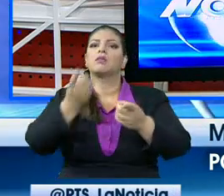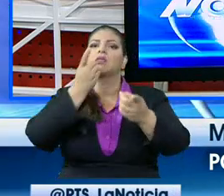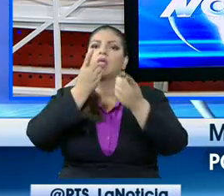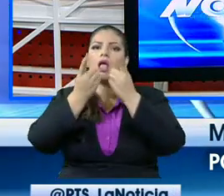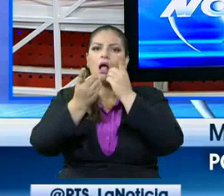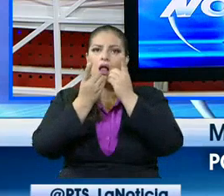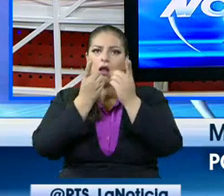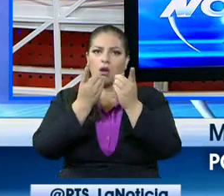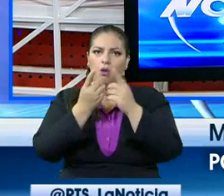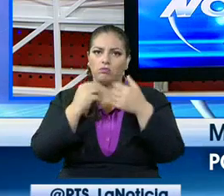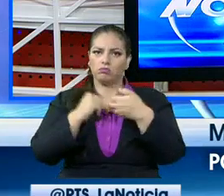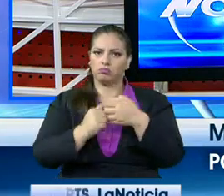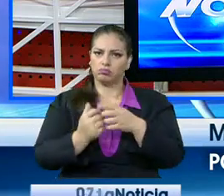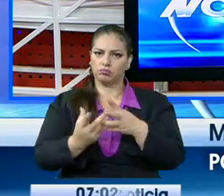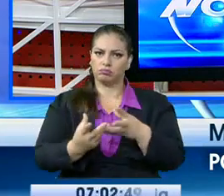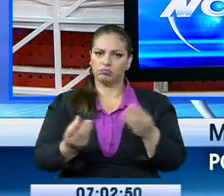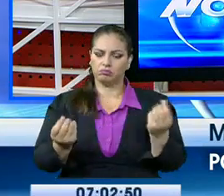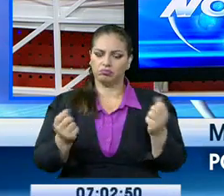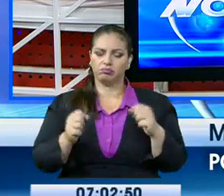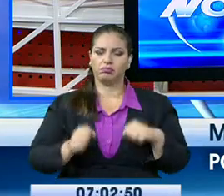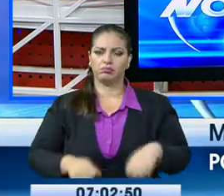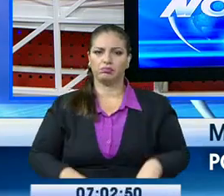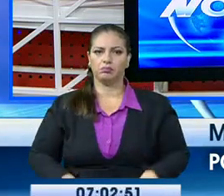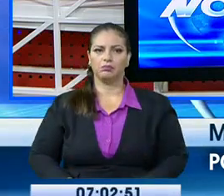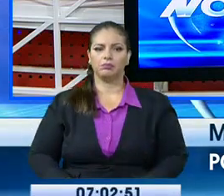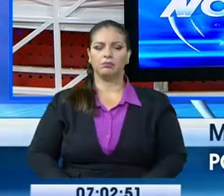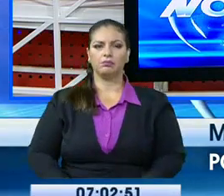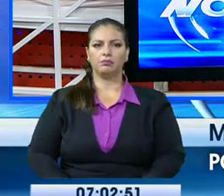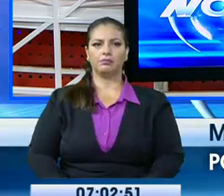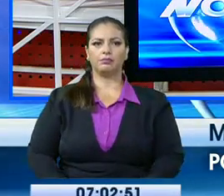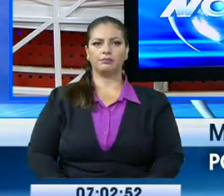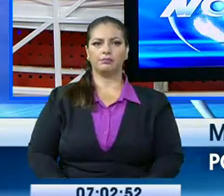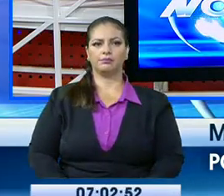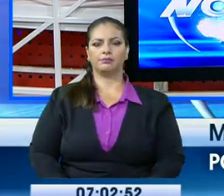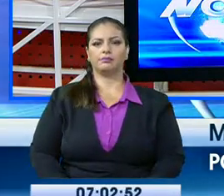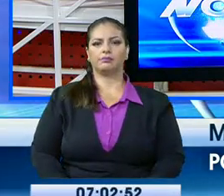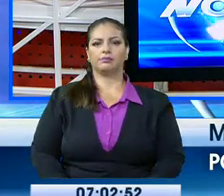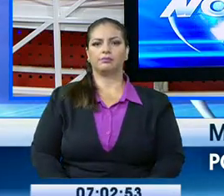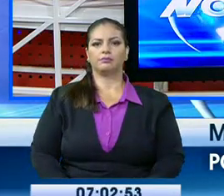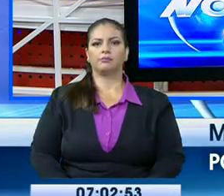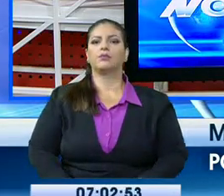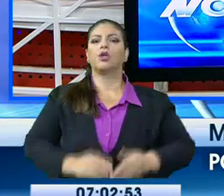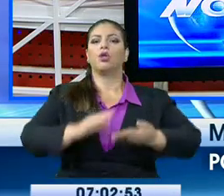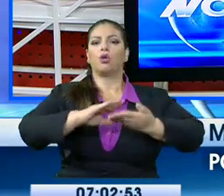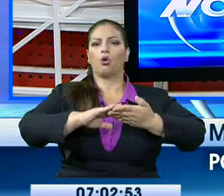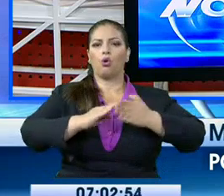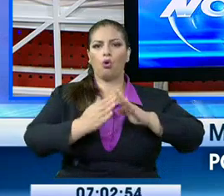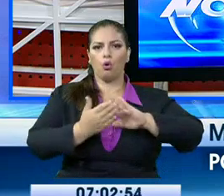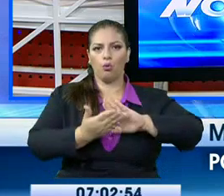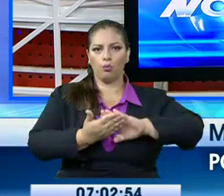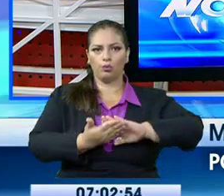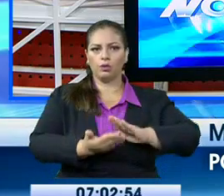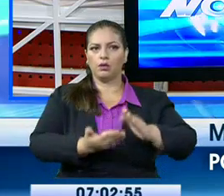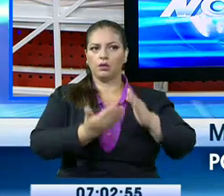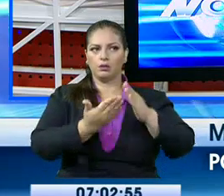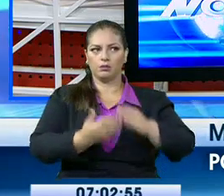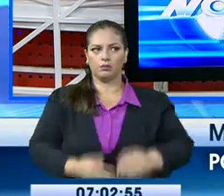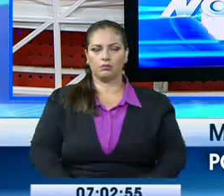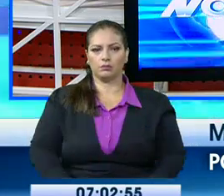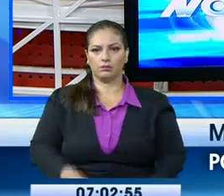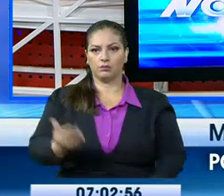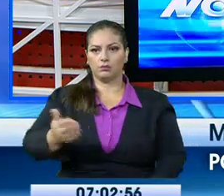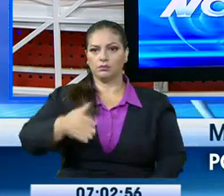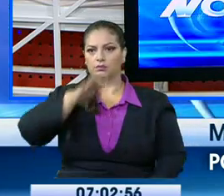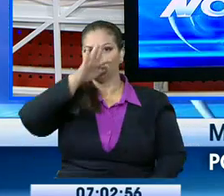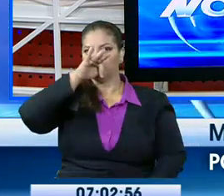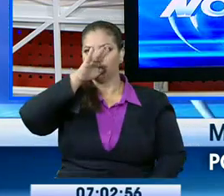busquen consensos y se puedan hallar las soluciones. Intereses de la comunidad, no personales. Por eso le escuché al señor general Lalama